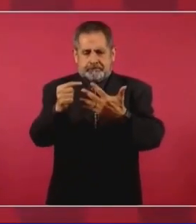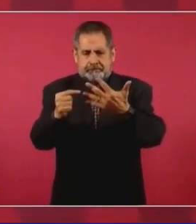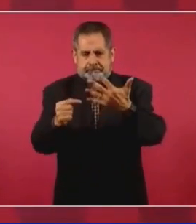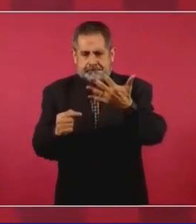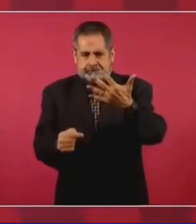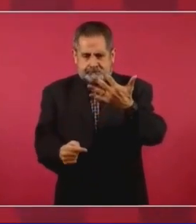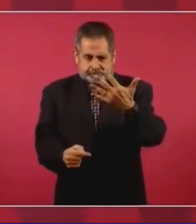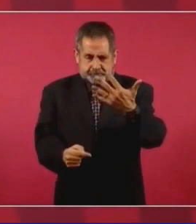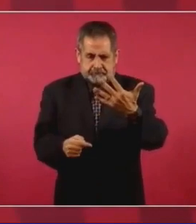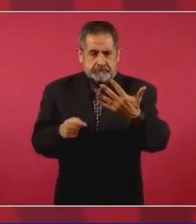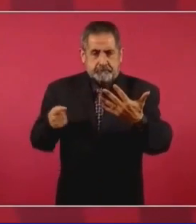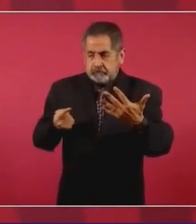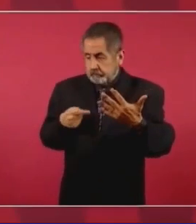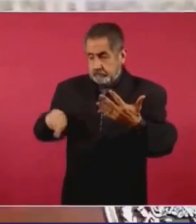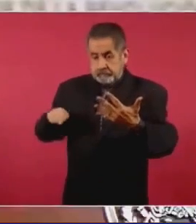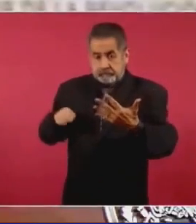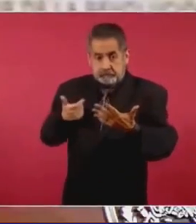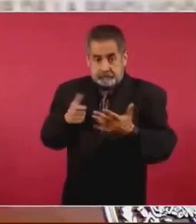Y es